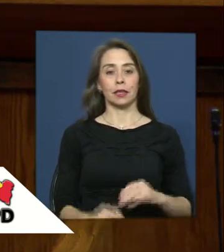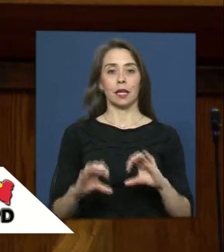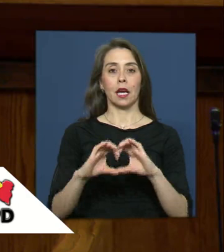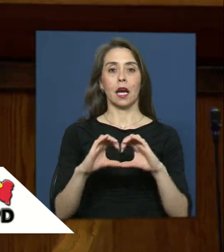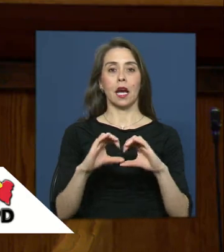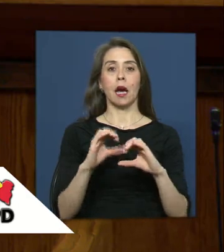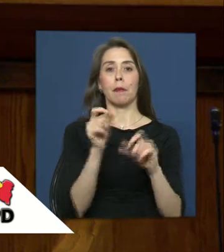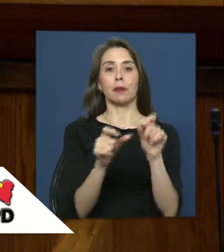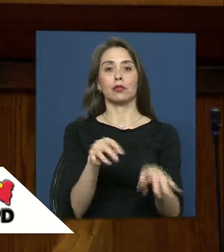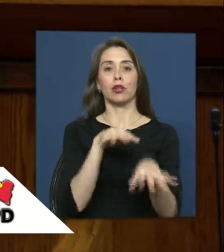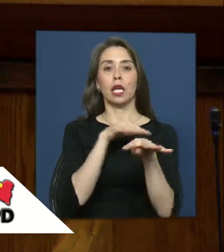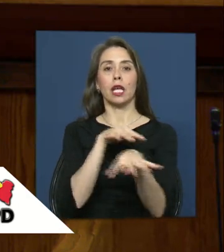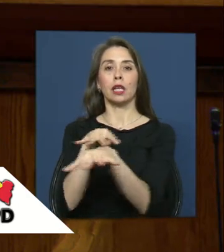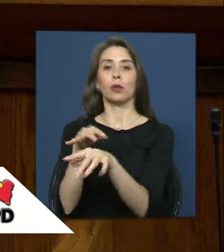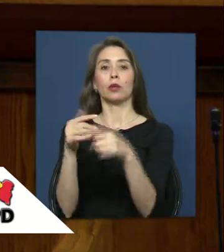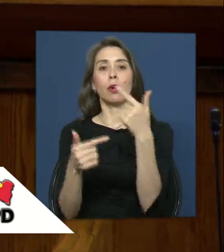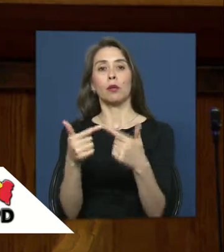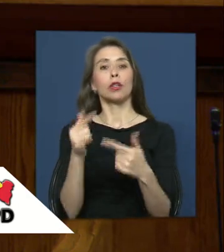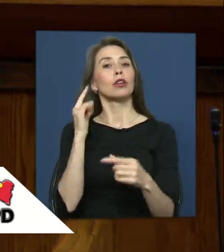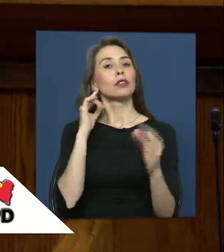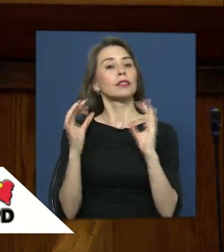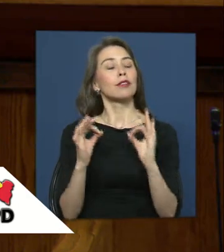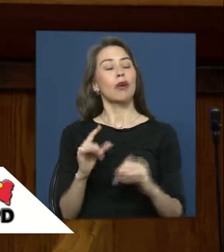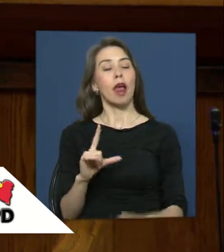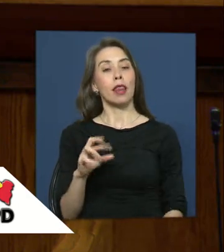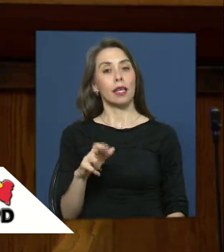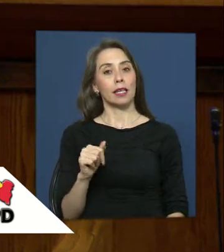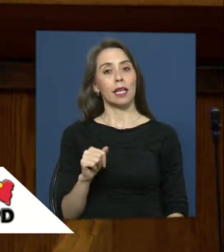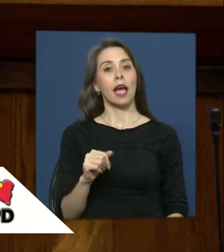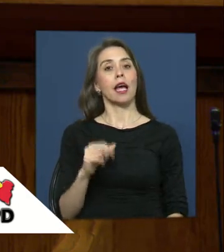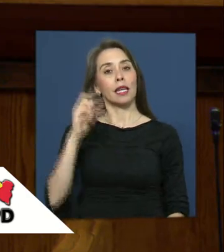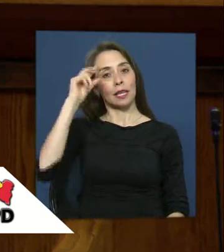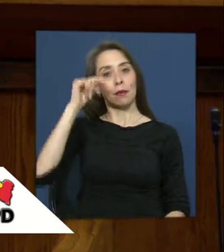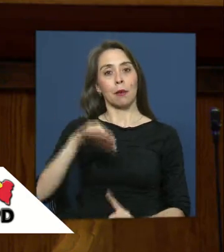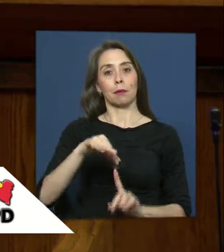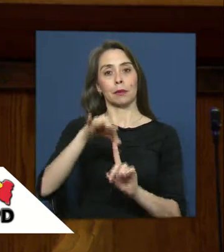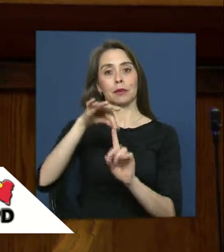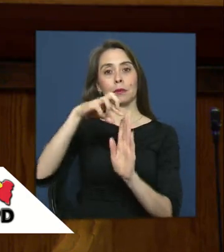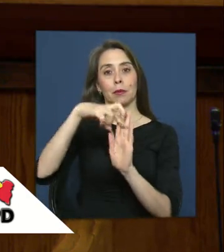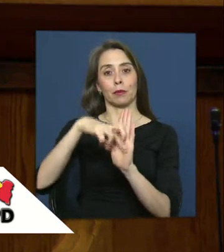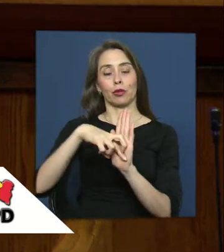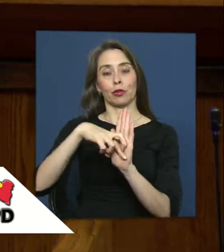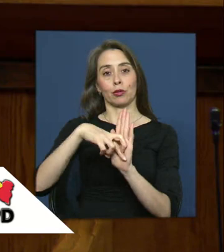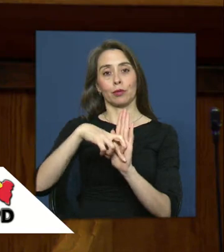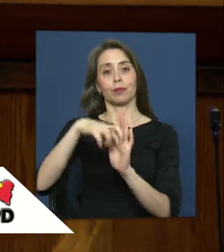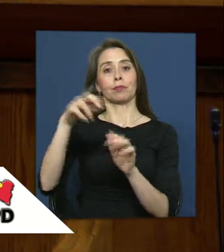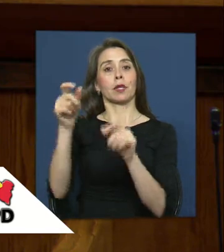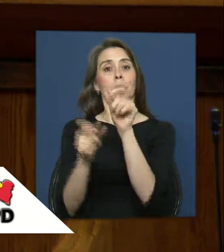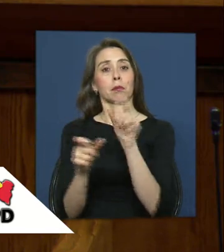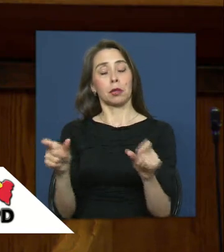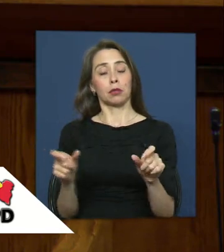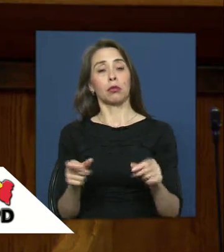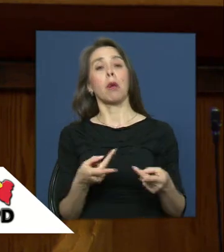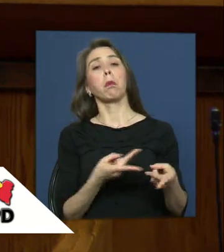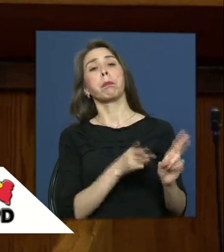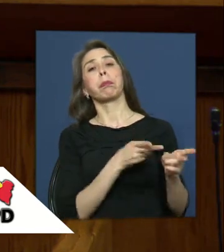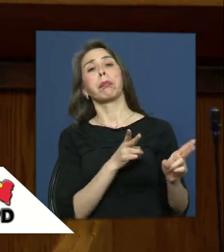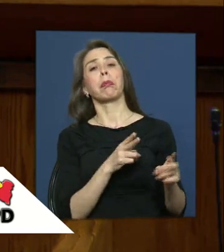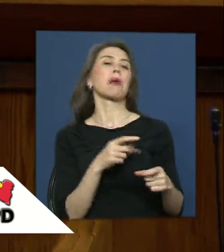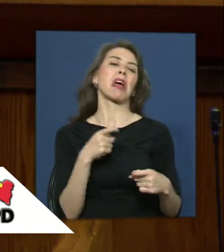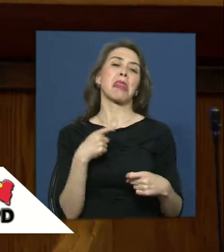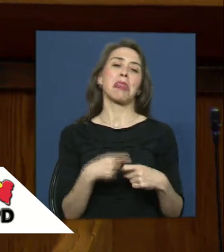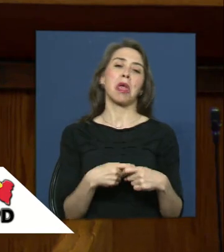Diputados Políticos, la señora Alicia Lira. La idea matriz del proyecto es sancionar a quienes justifiquen o